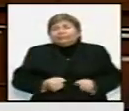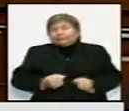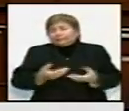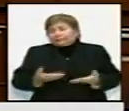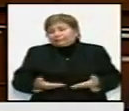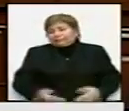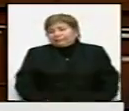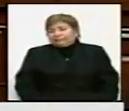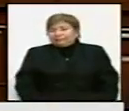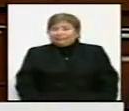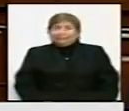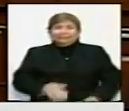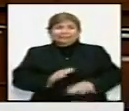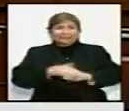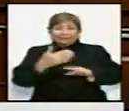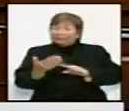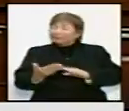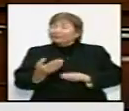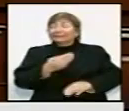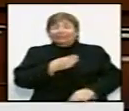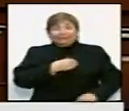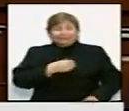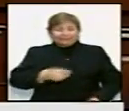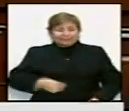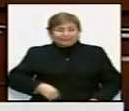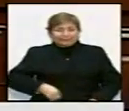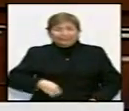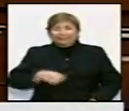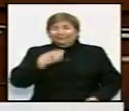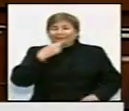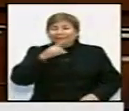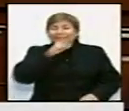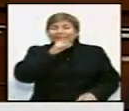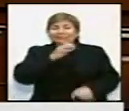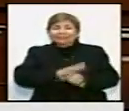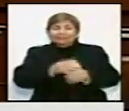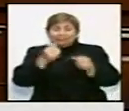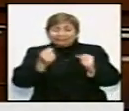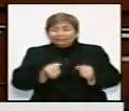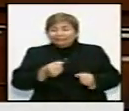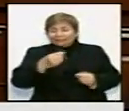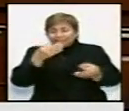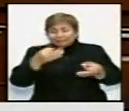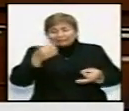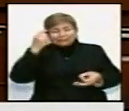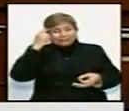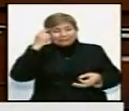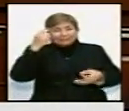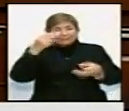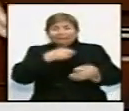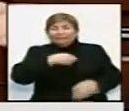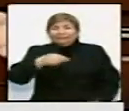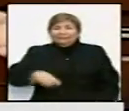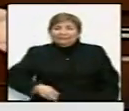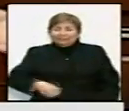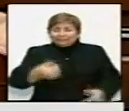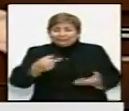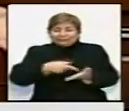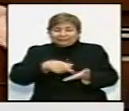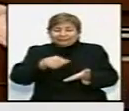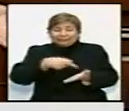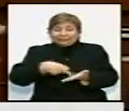esa después de que el presidente de la República se compromete a que él es el que va a tomar la decisión? Es obvio que el presidente de la República ha dado esa